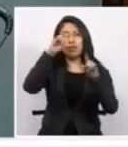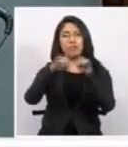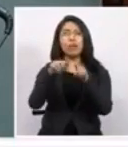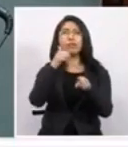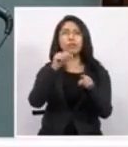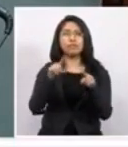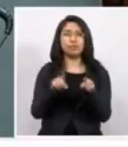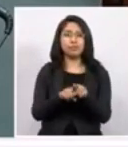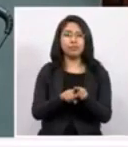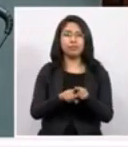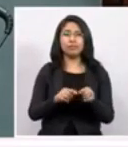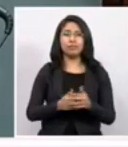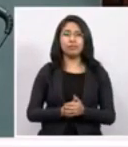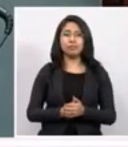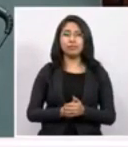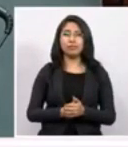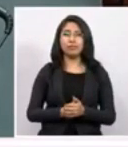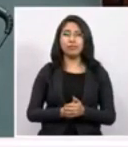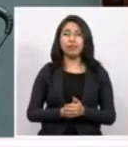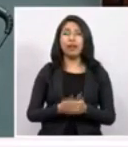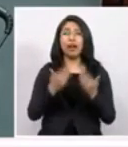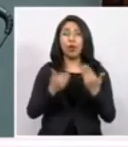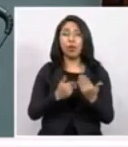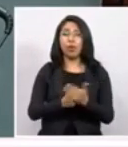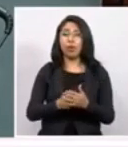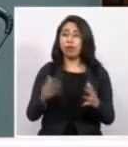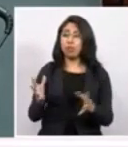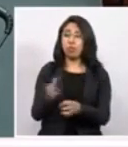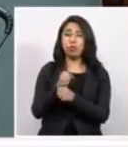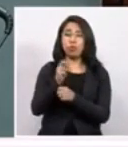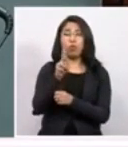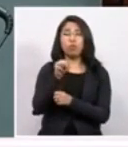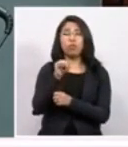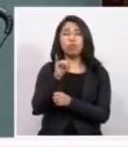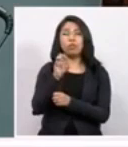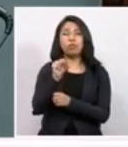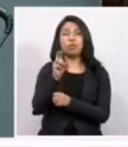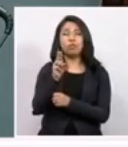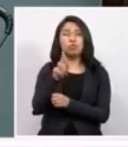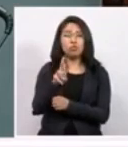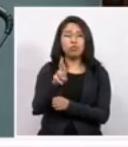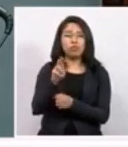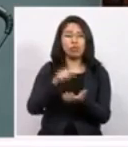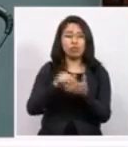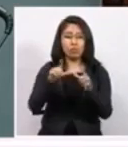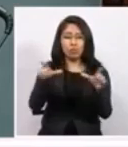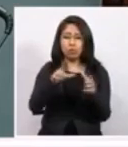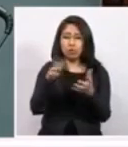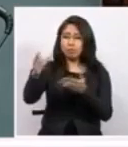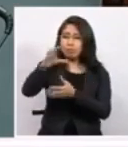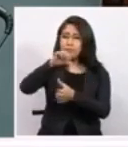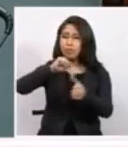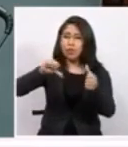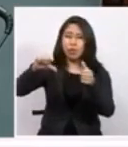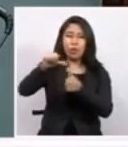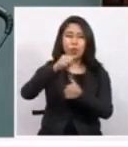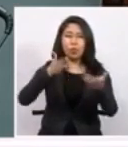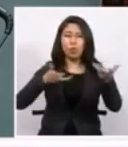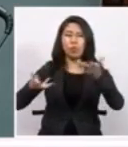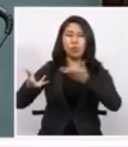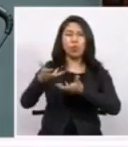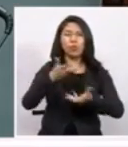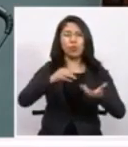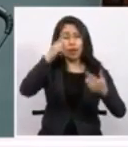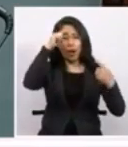subregión plantamos la recuperación de la UNASUR como espacio de integración y mecanismo de concertación